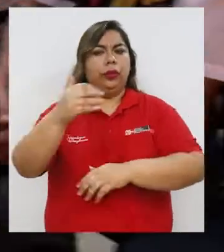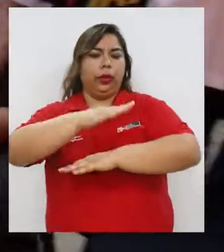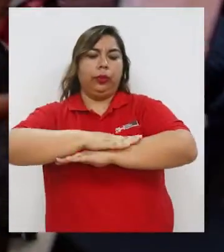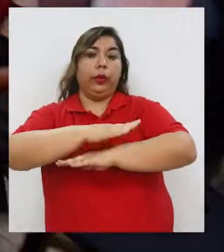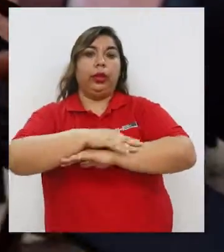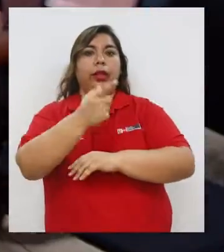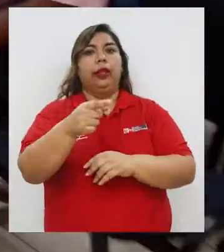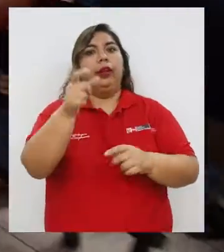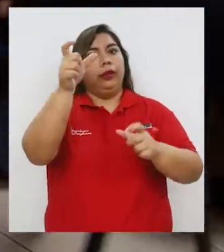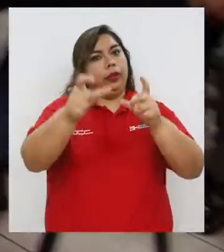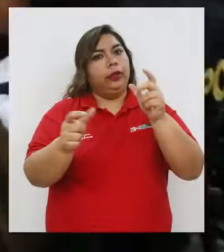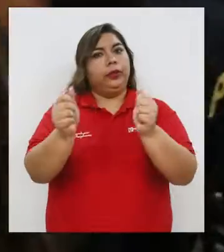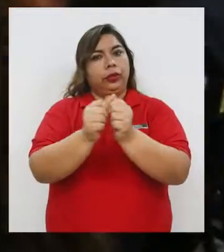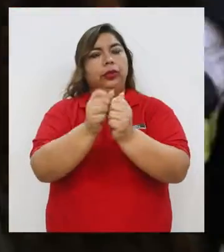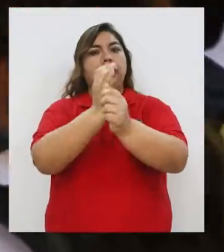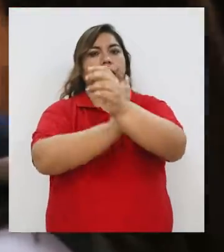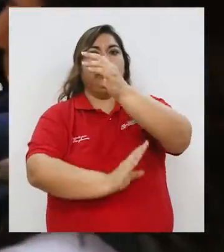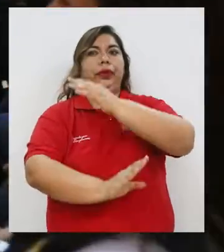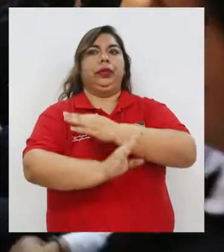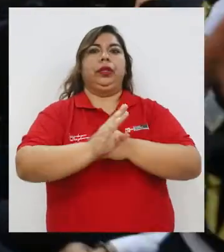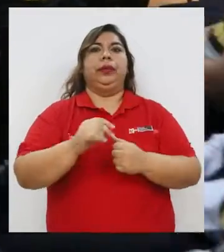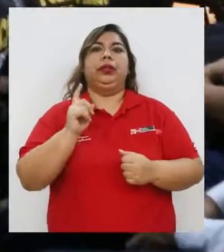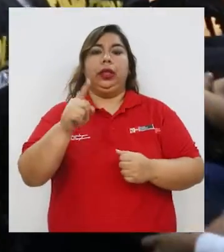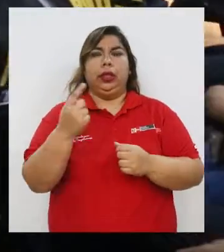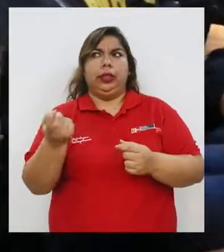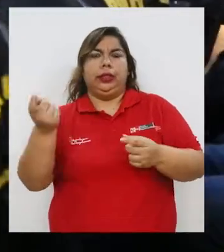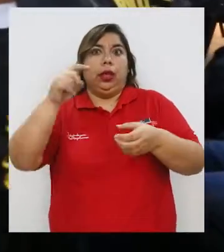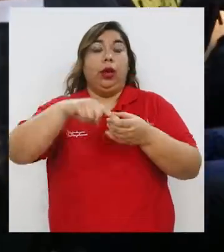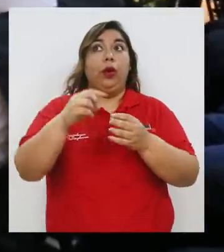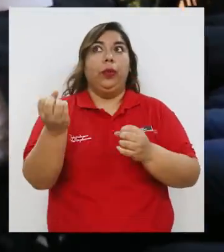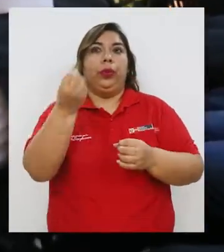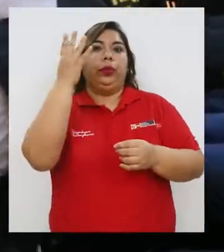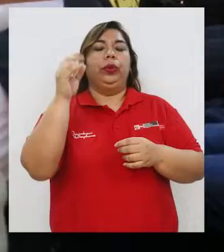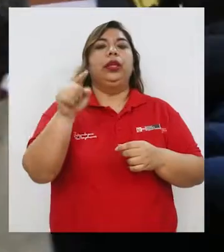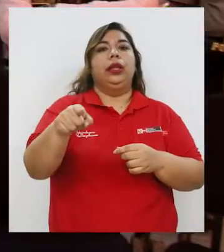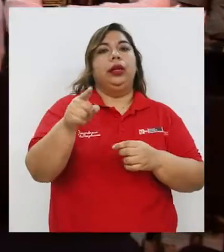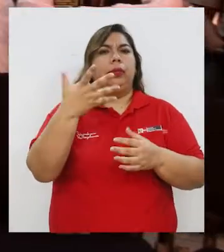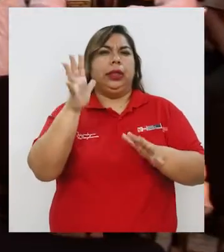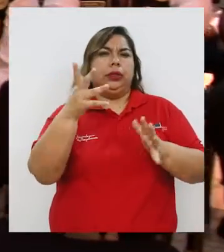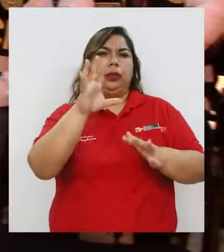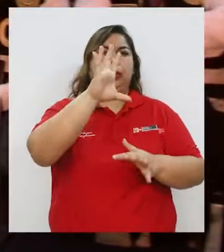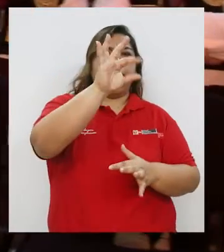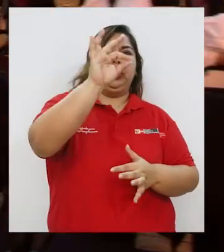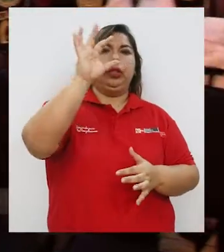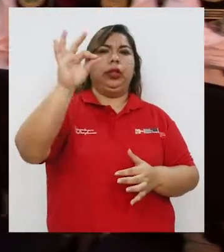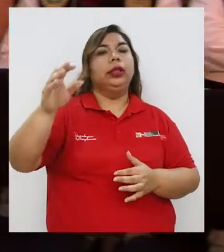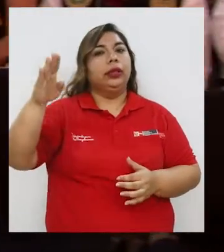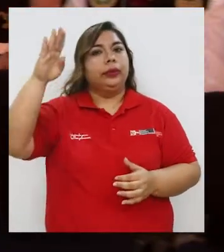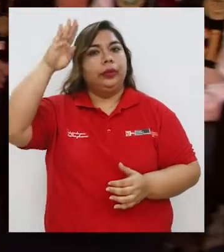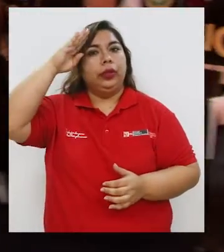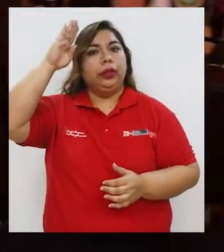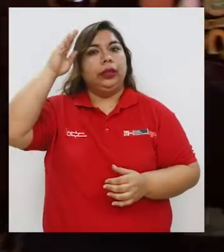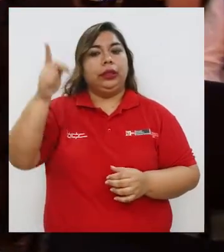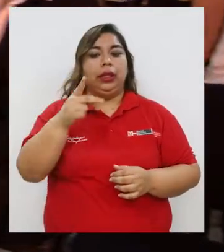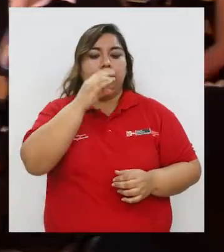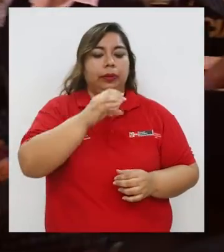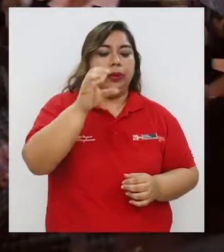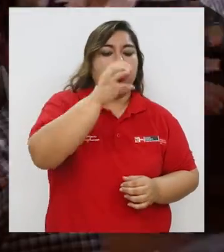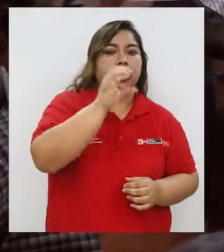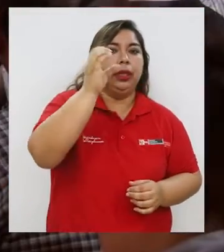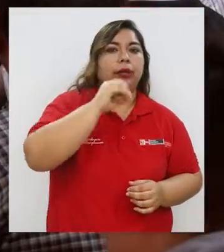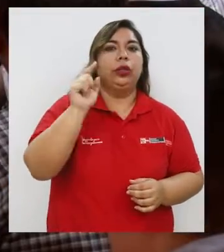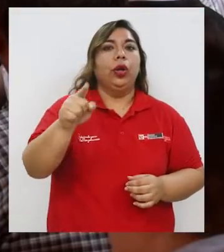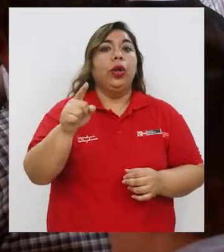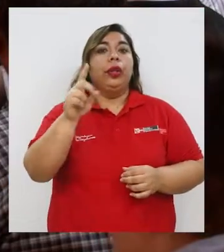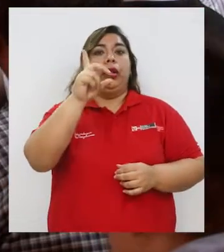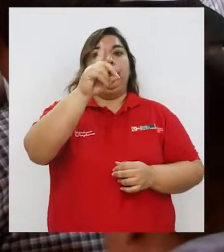sobre el buen trato a las personas con discapacidad en esta oportunidad dirigido a un aproximado de 500 efectivos de la división